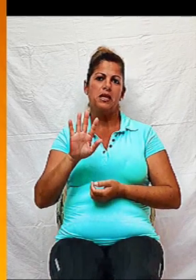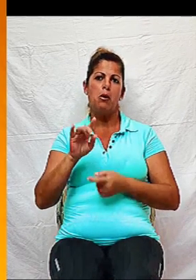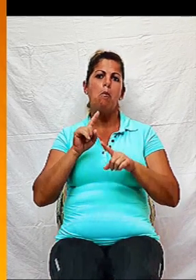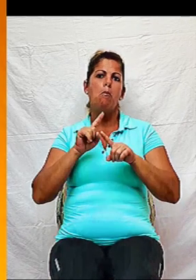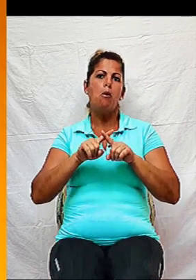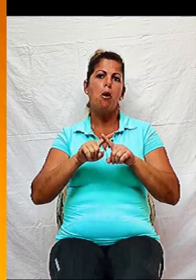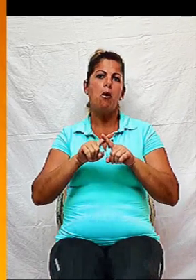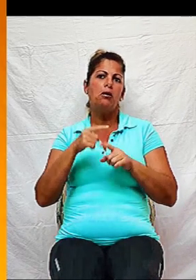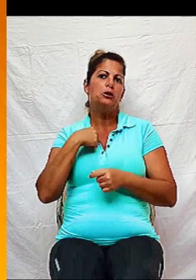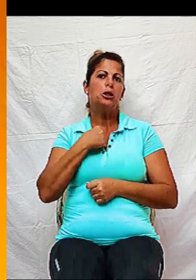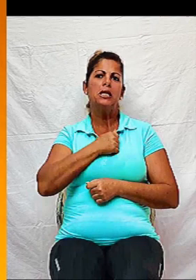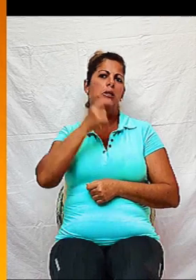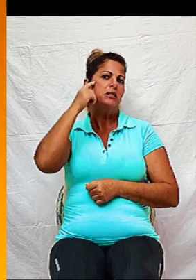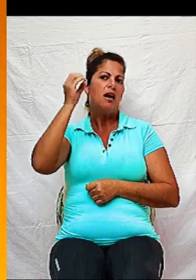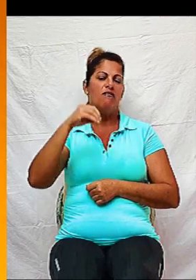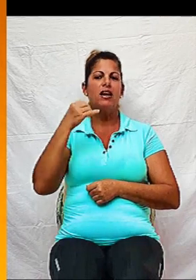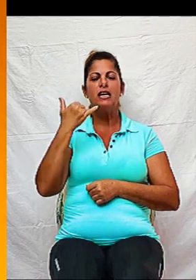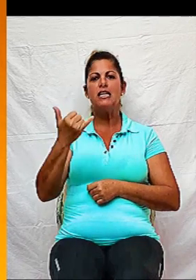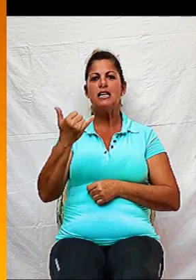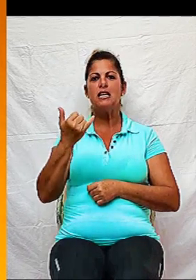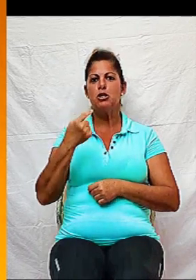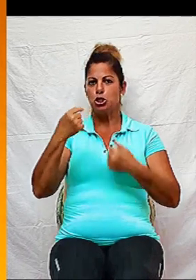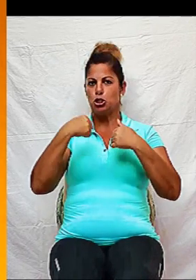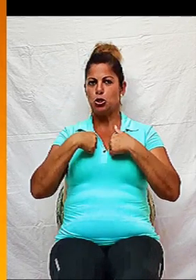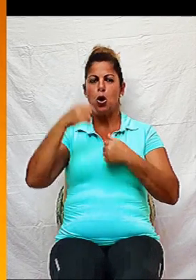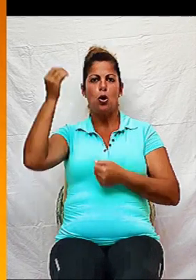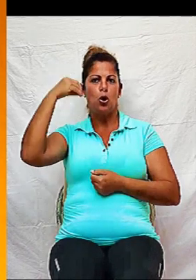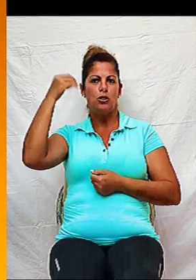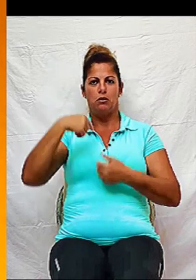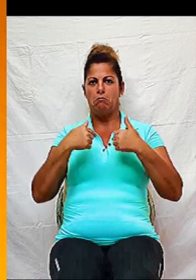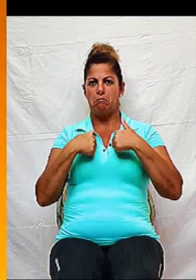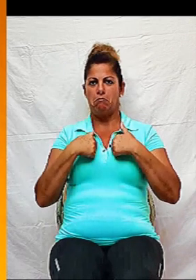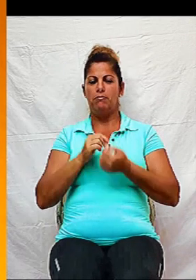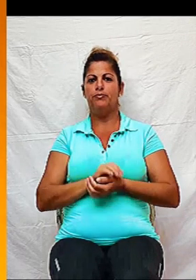¿Podría ser por mera curiosidad y deseo de autoconocimiento?